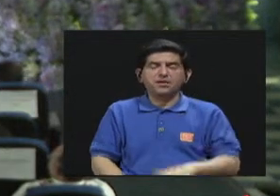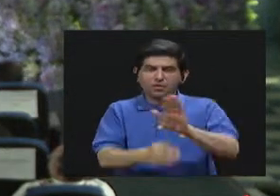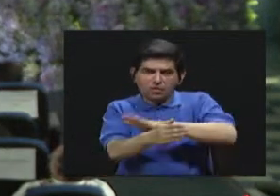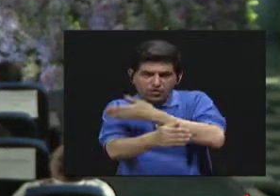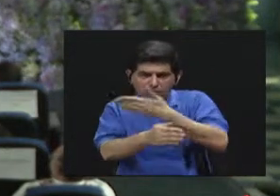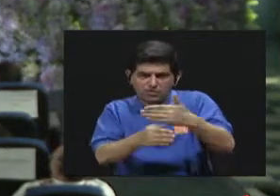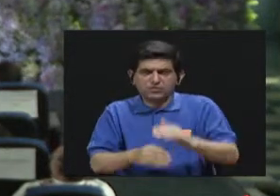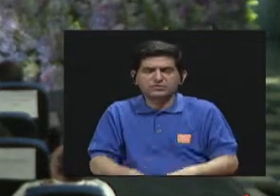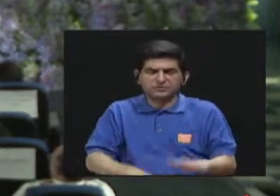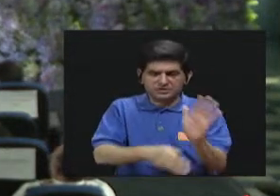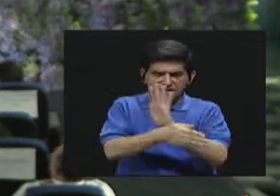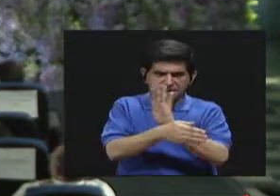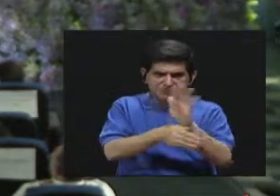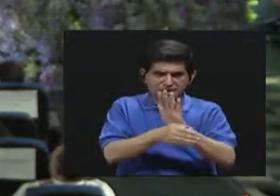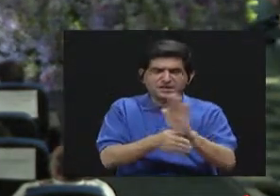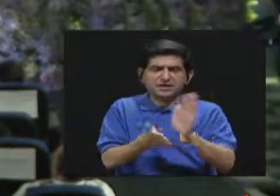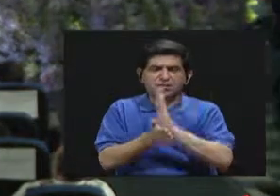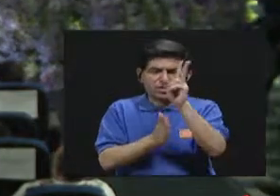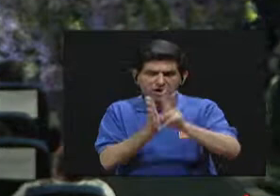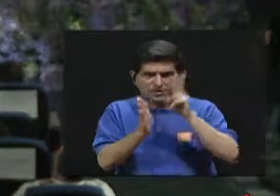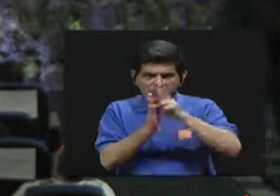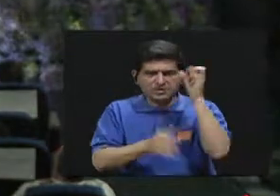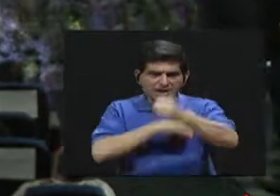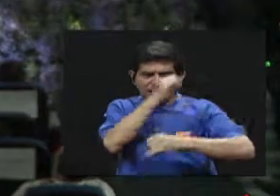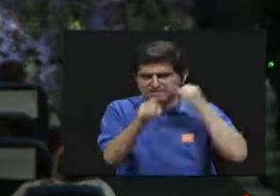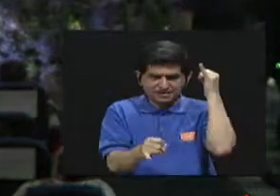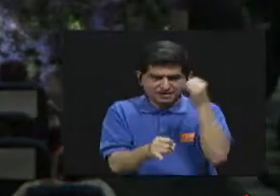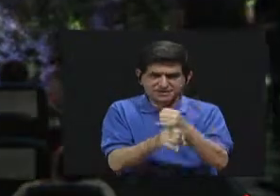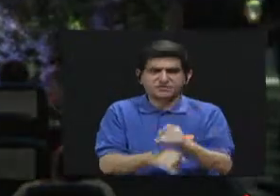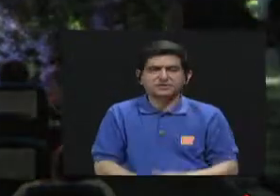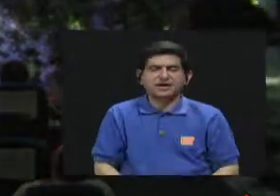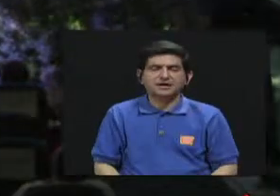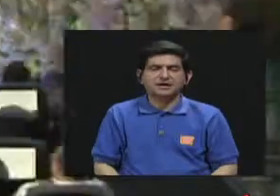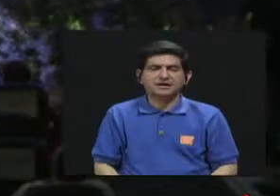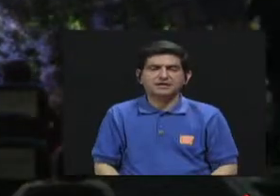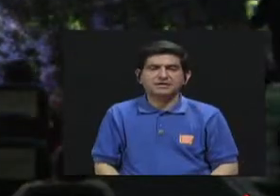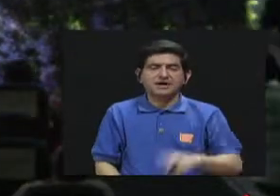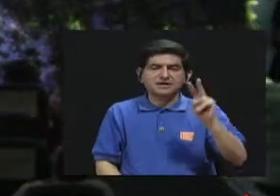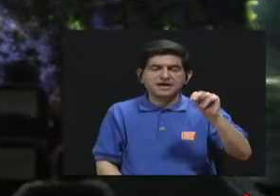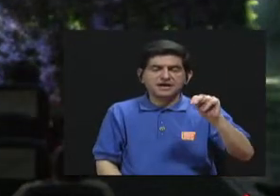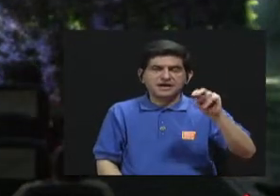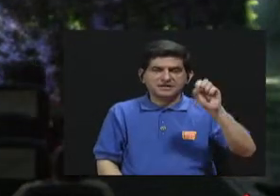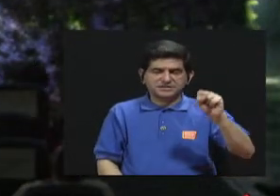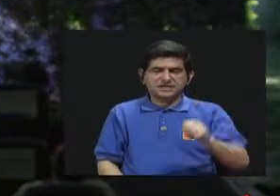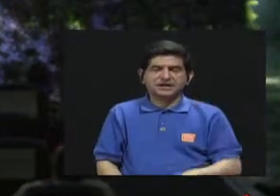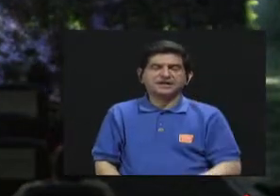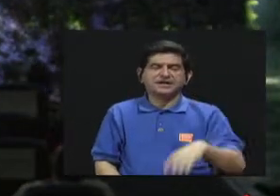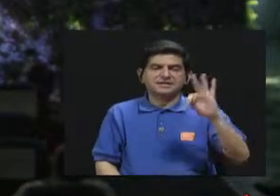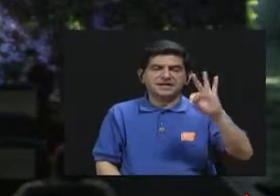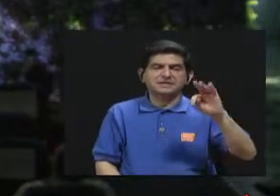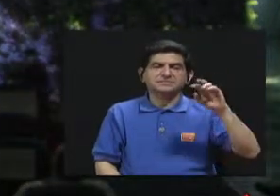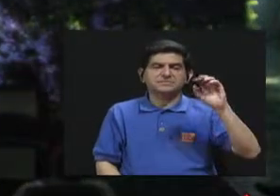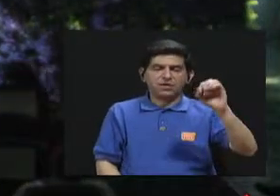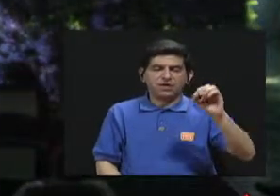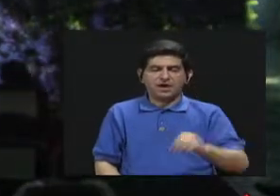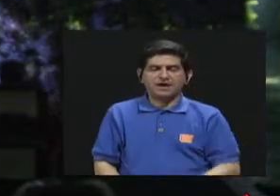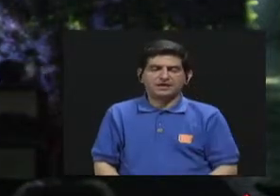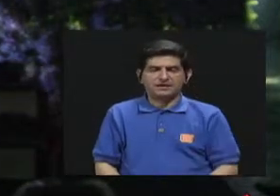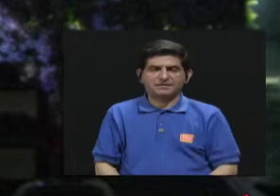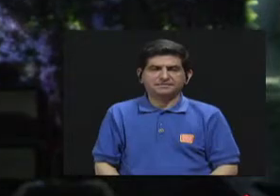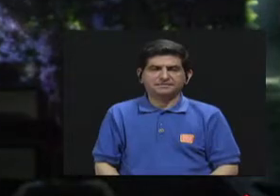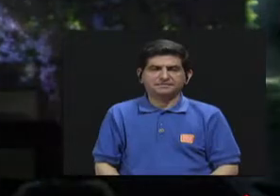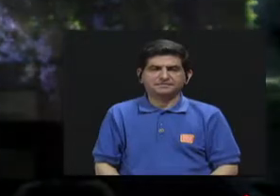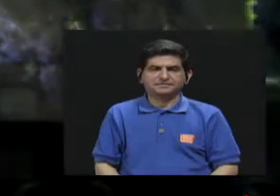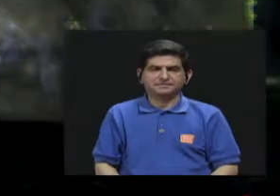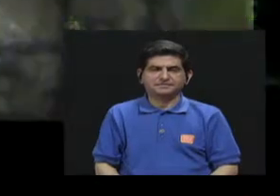banda sonora de largometraje documental internacional, Niklas Schack y Tin Soheili, por Cepide.